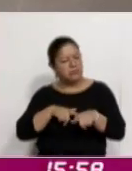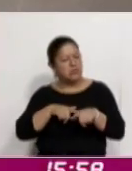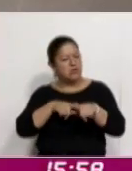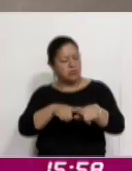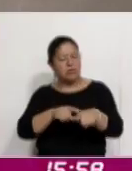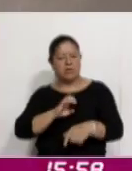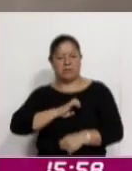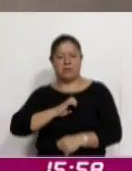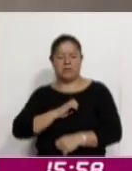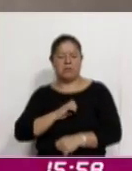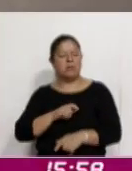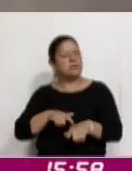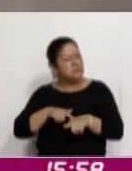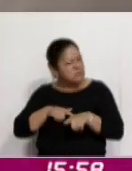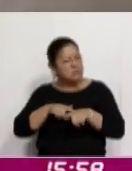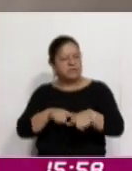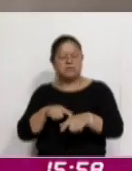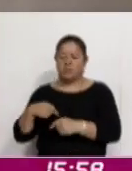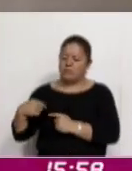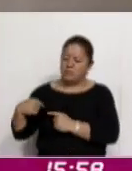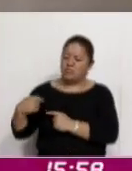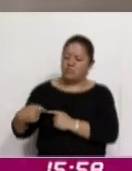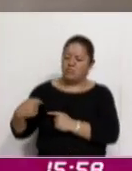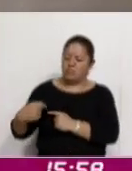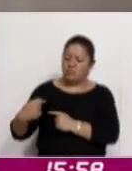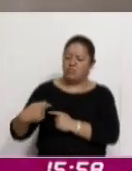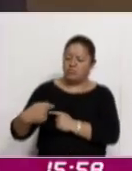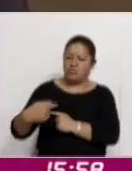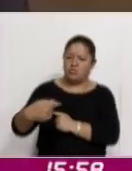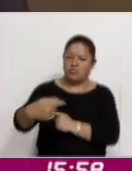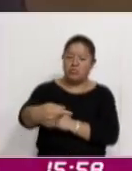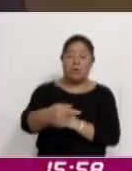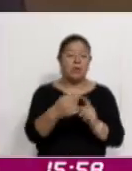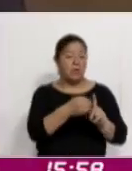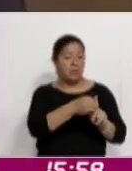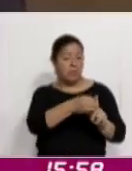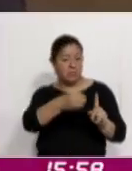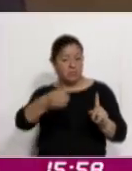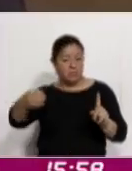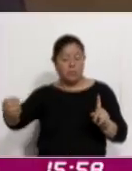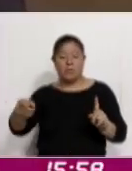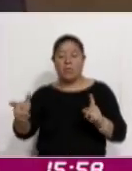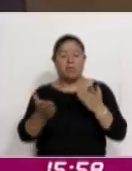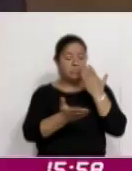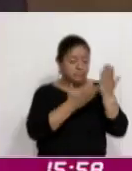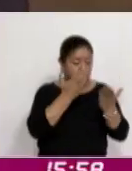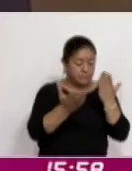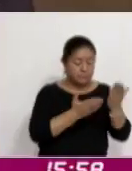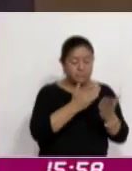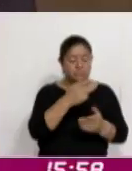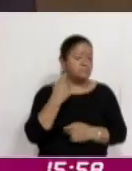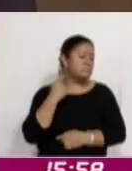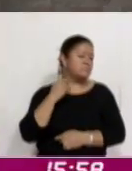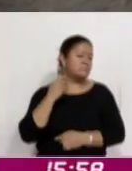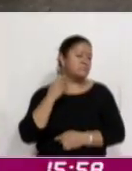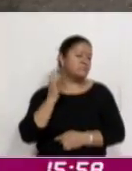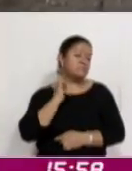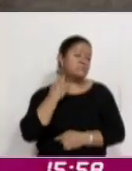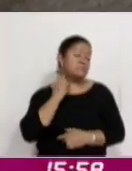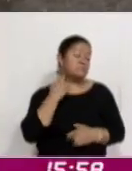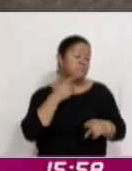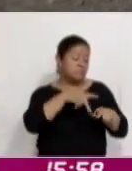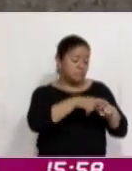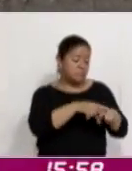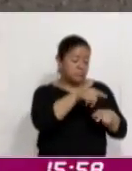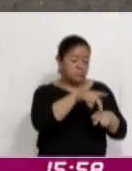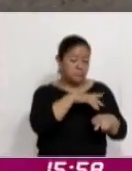nada ser constante. Compaginar los estudios de ingeniería en mecatrónica con una carrera deportiva de